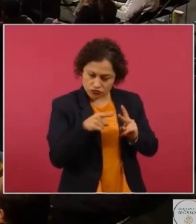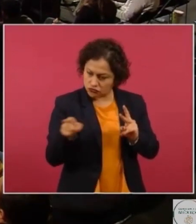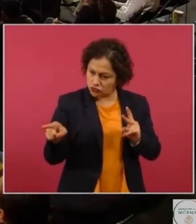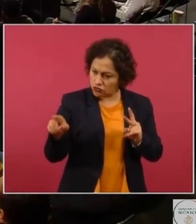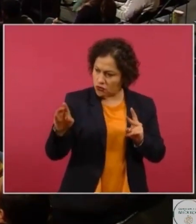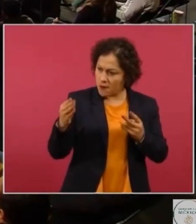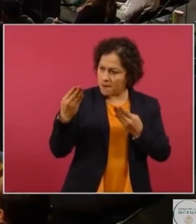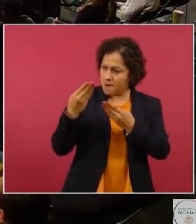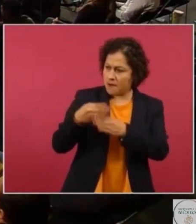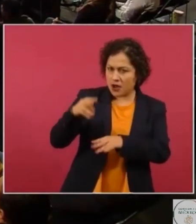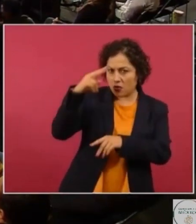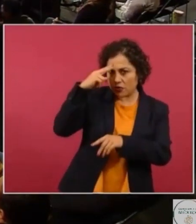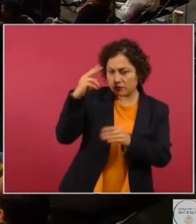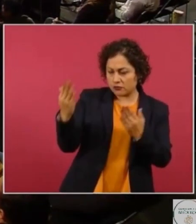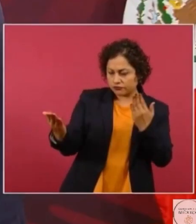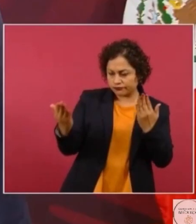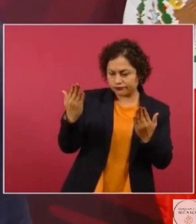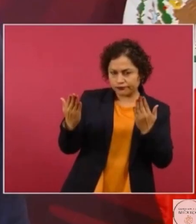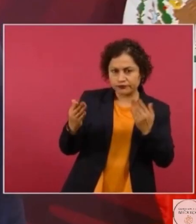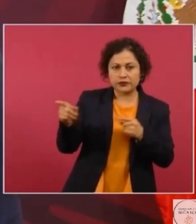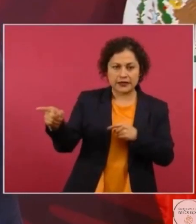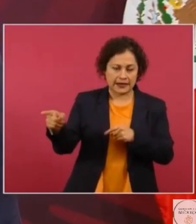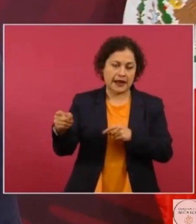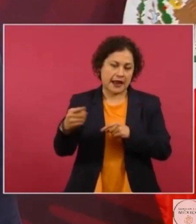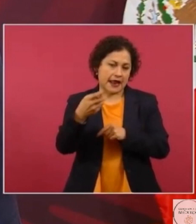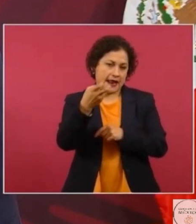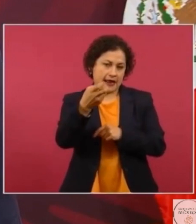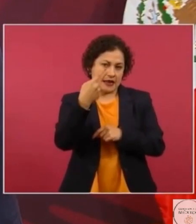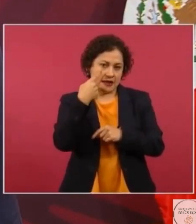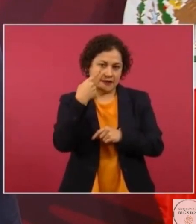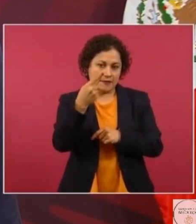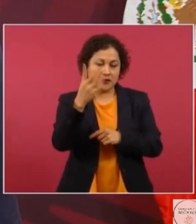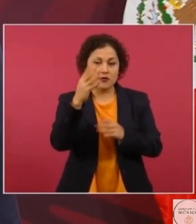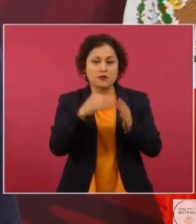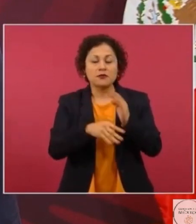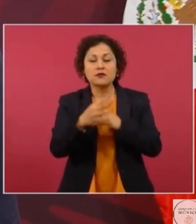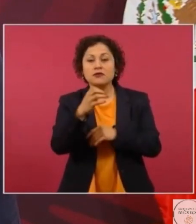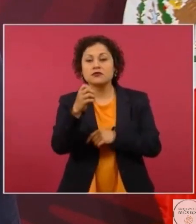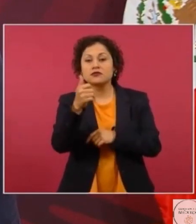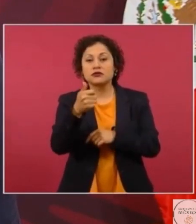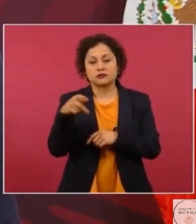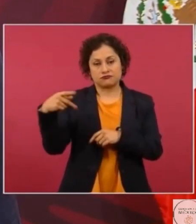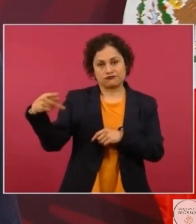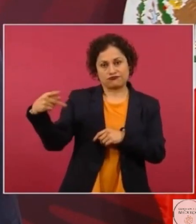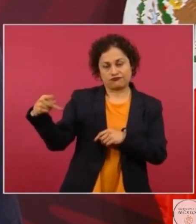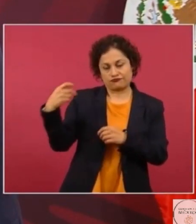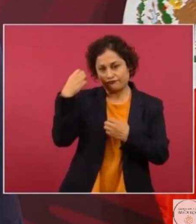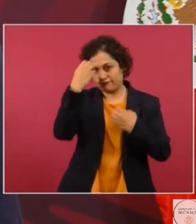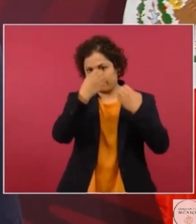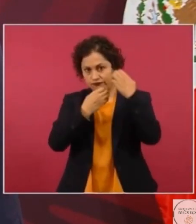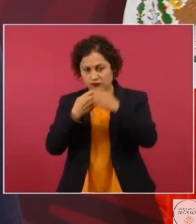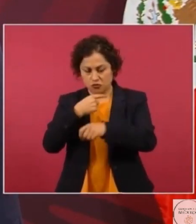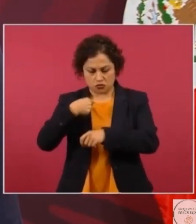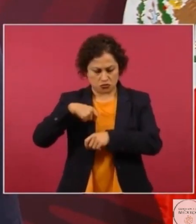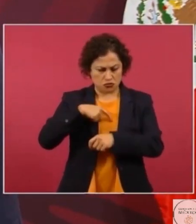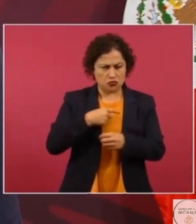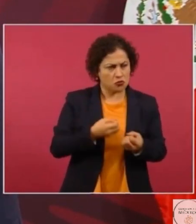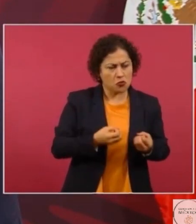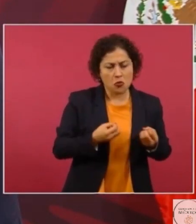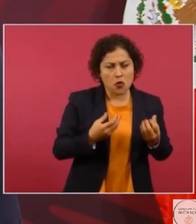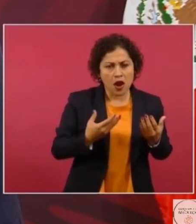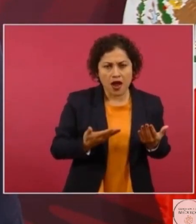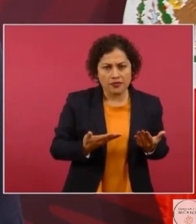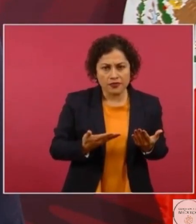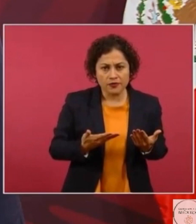Esto es lo del Banco de México, 4.406. ¿Cuánto teníamos nosotros estimado? A ver